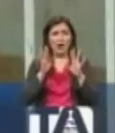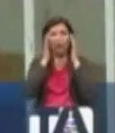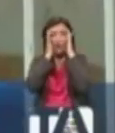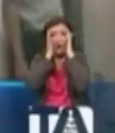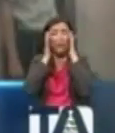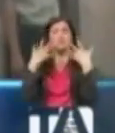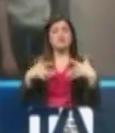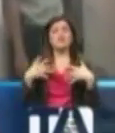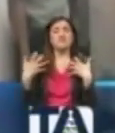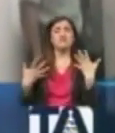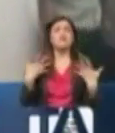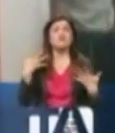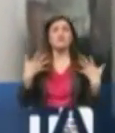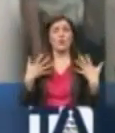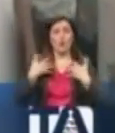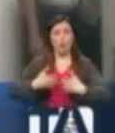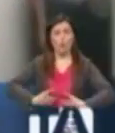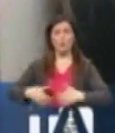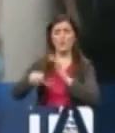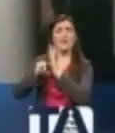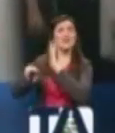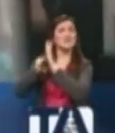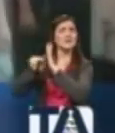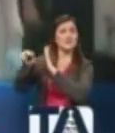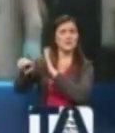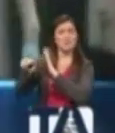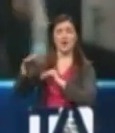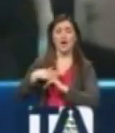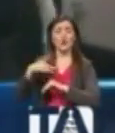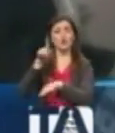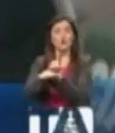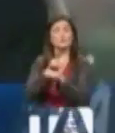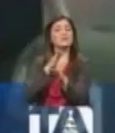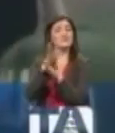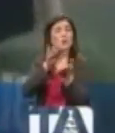lo sucedido. Ambos cuerpos fueron llevados a la morgue de Milagro para la autopsia de ley.